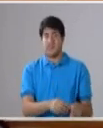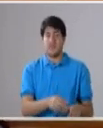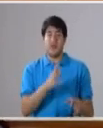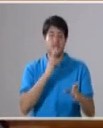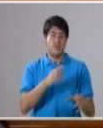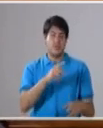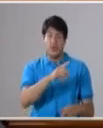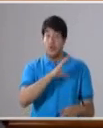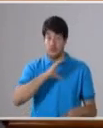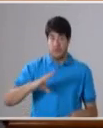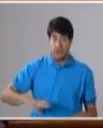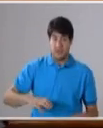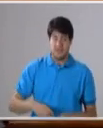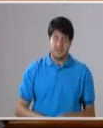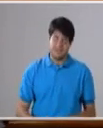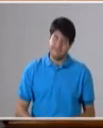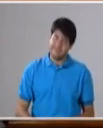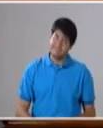uno.